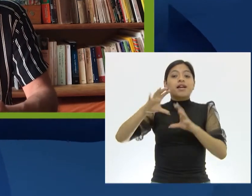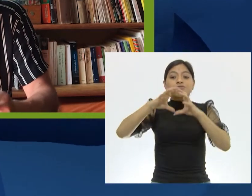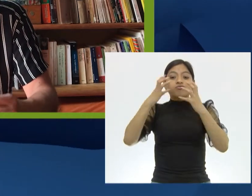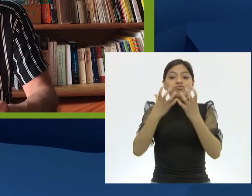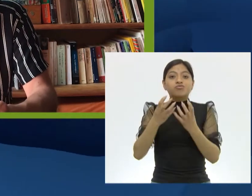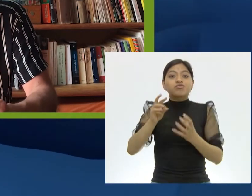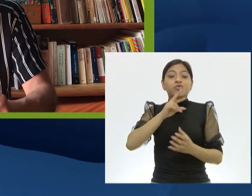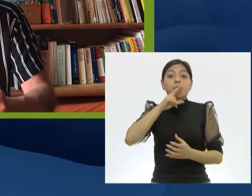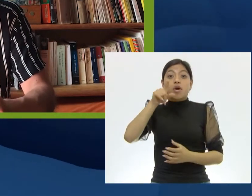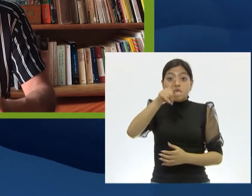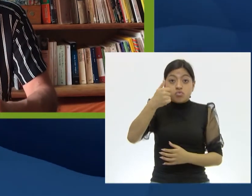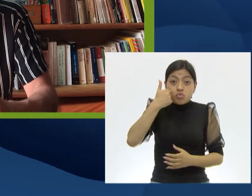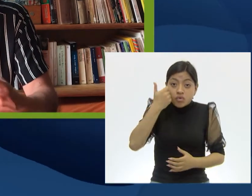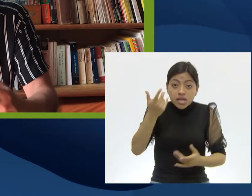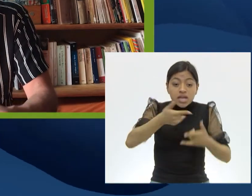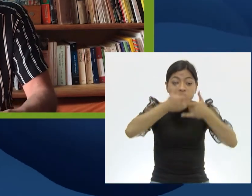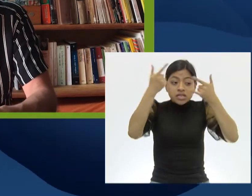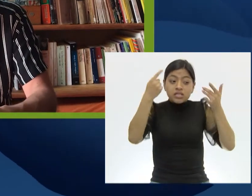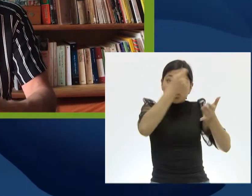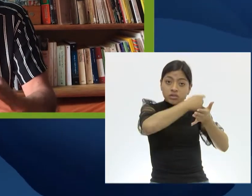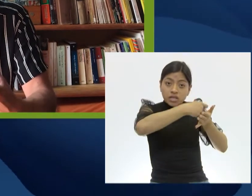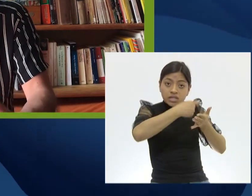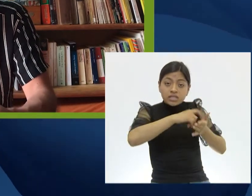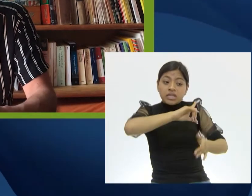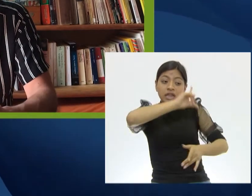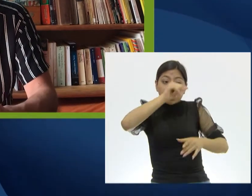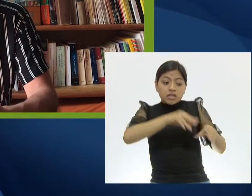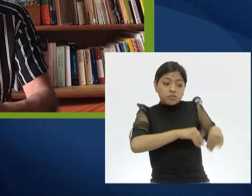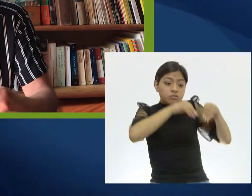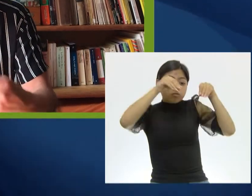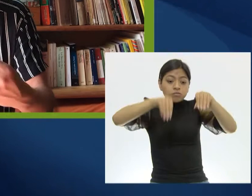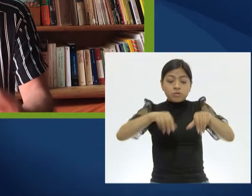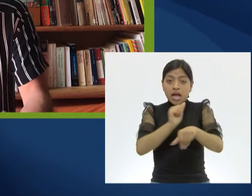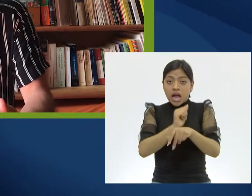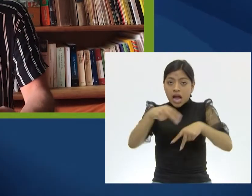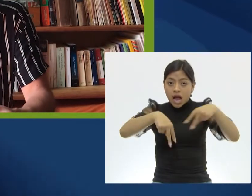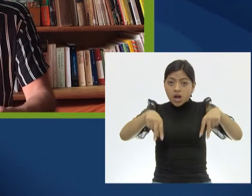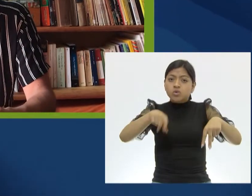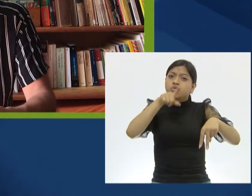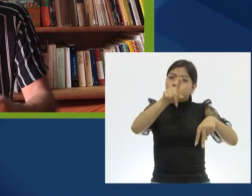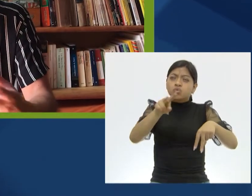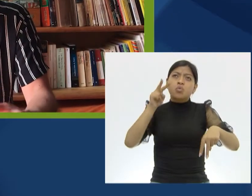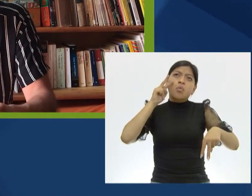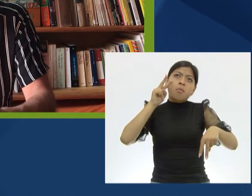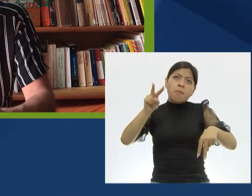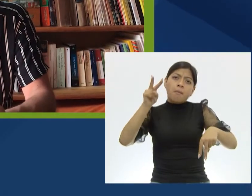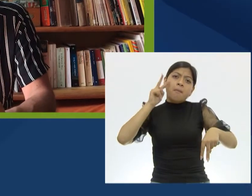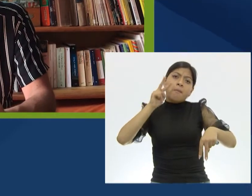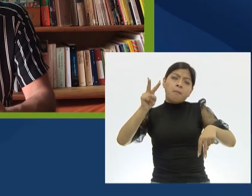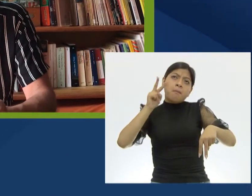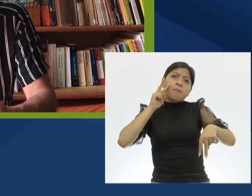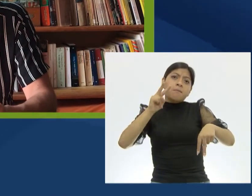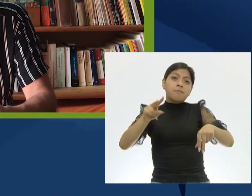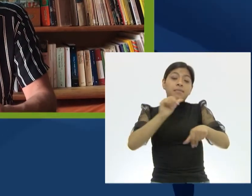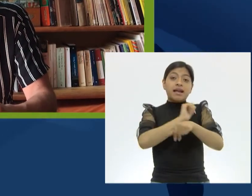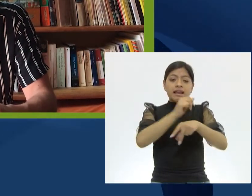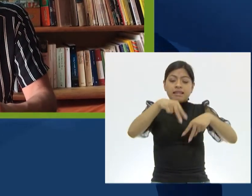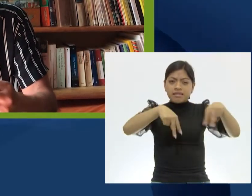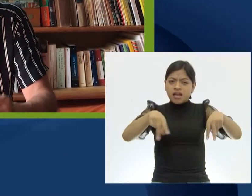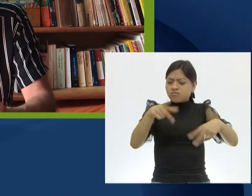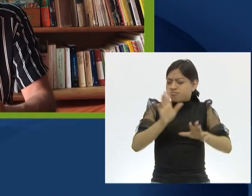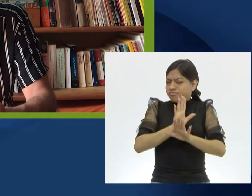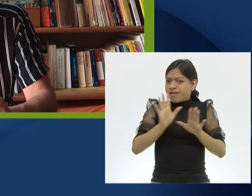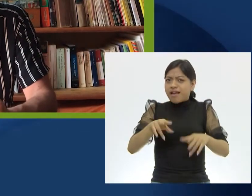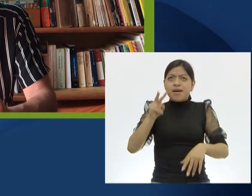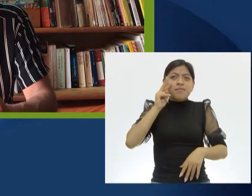interesados en hacer teatro, bueno, pueden empezar por escribir sus obras, por actuar o ver teatro, simplemente ver teatro. Creo que es muy interesante que ustedes